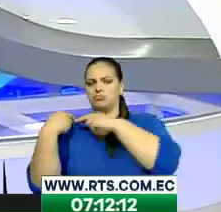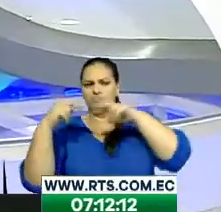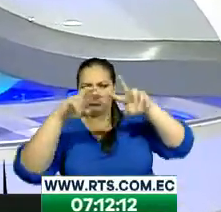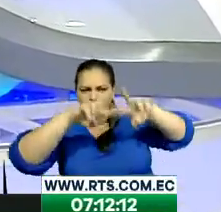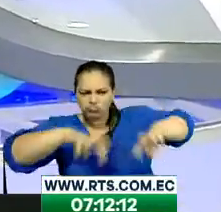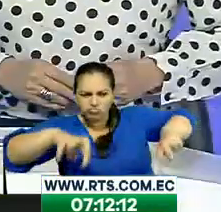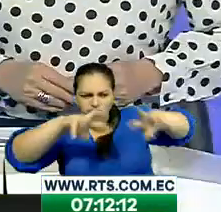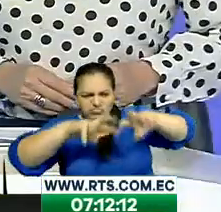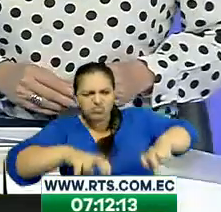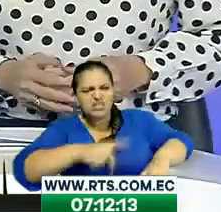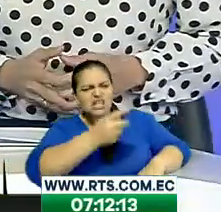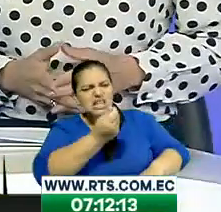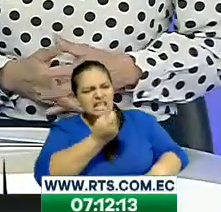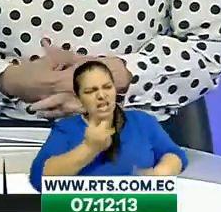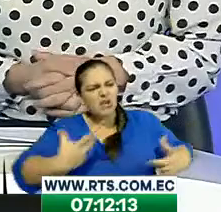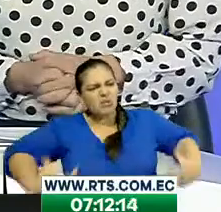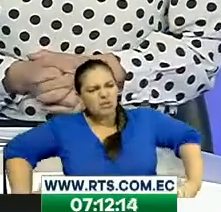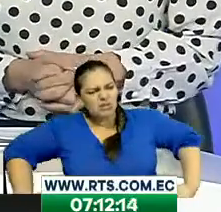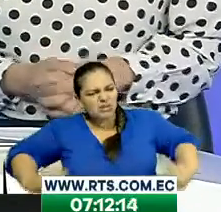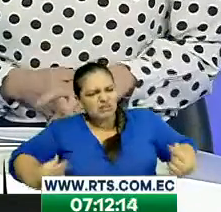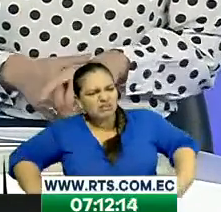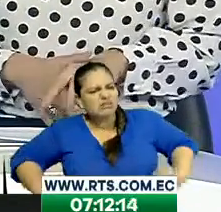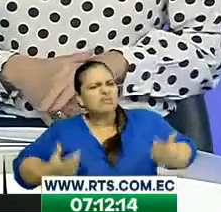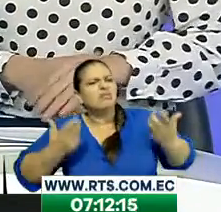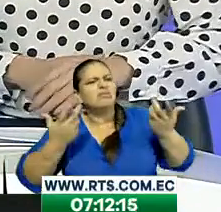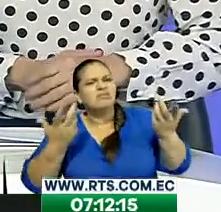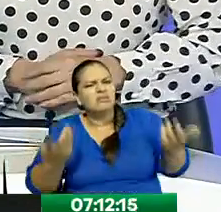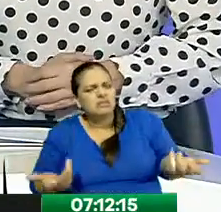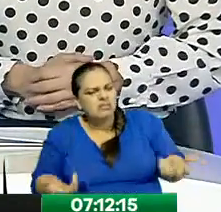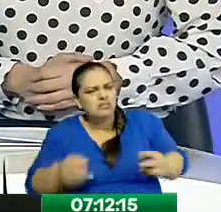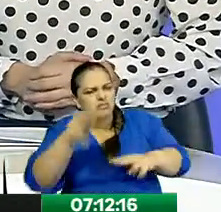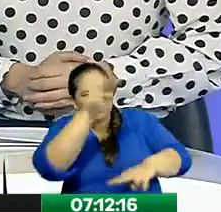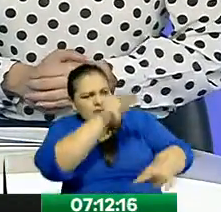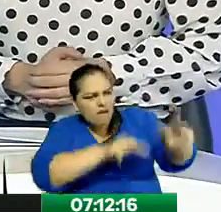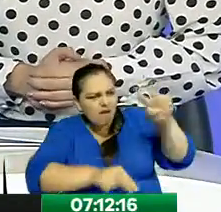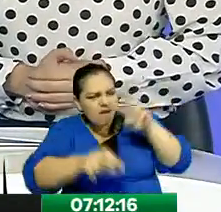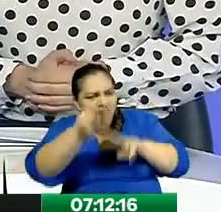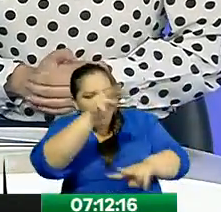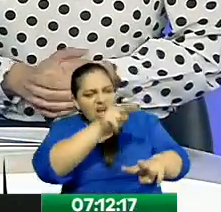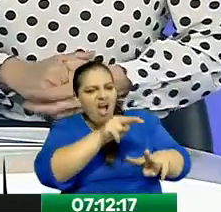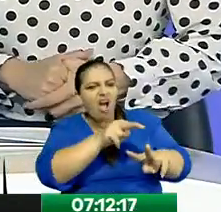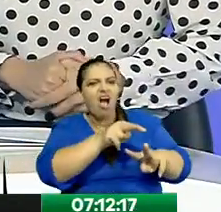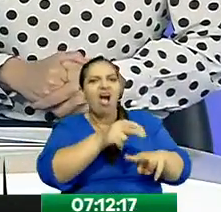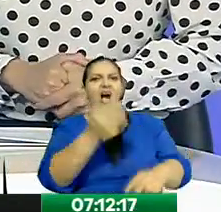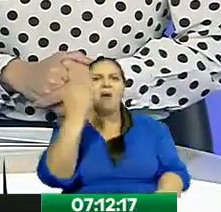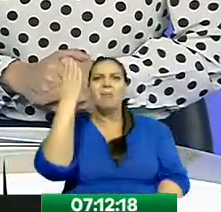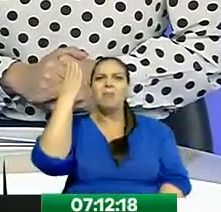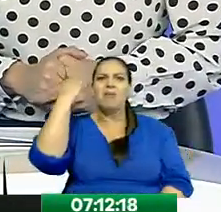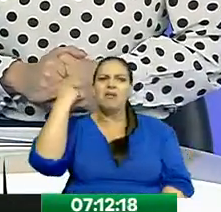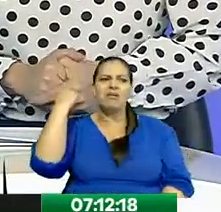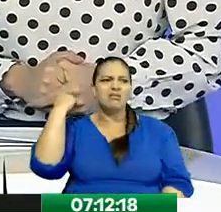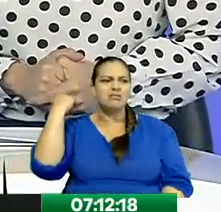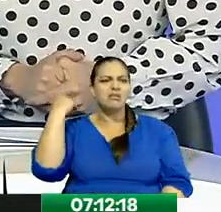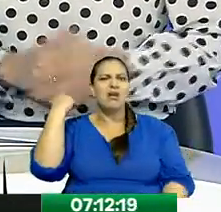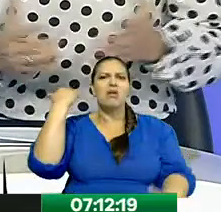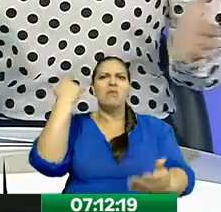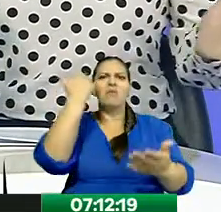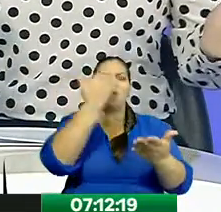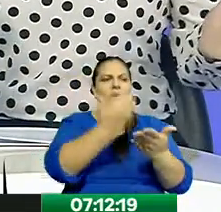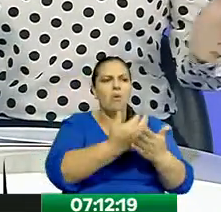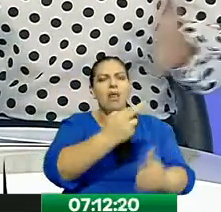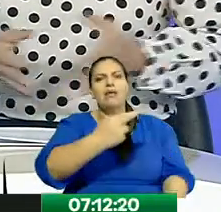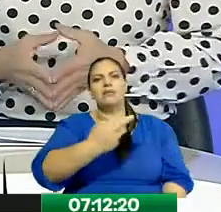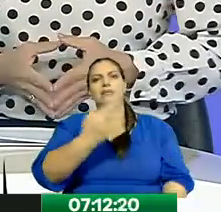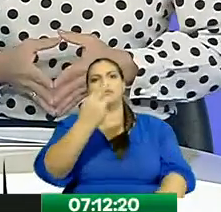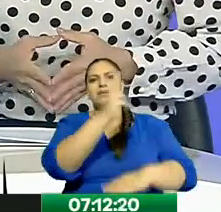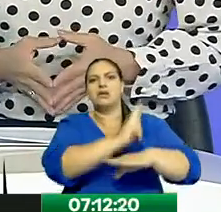Es lo que denuncia Roberto Pazley, presidente de la Comisión Interventora a cargo de la Universidad de Guayaquil. Entre